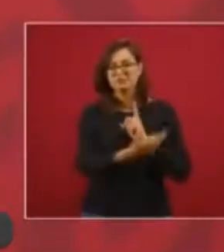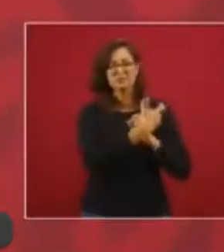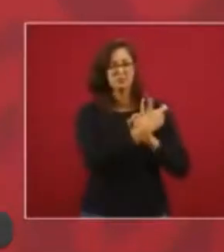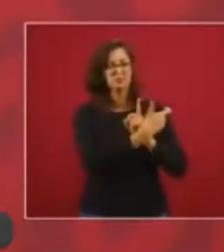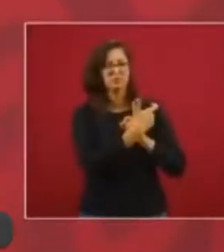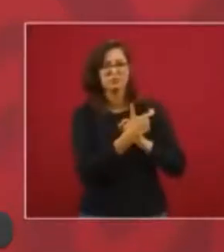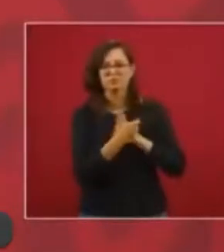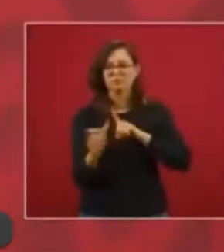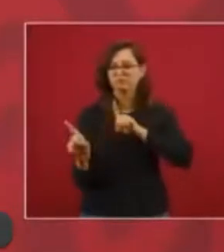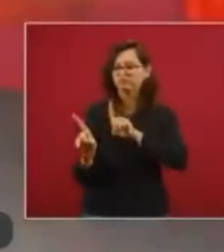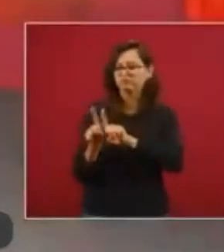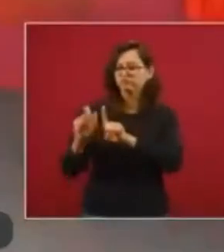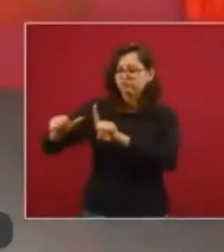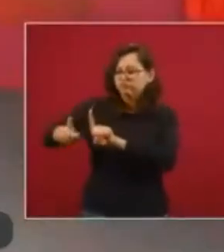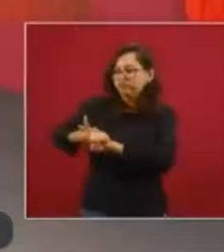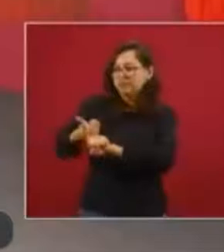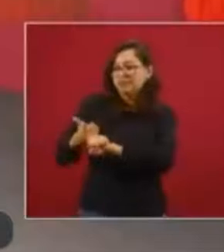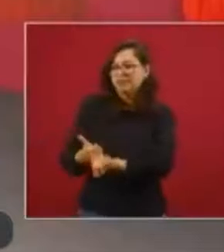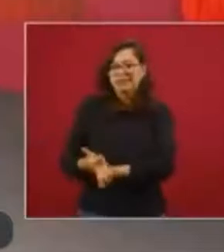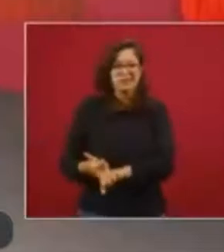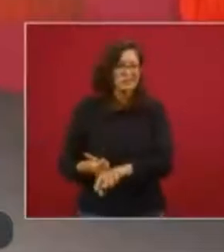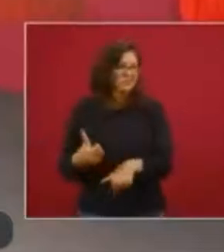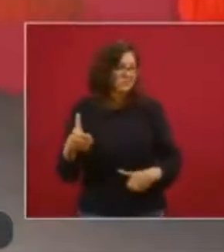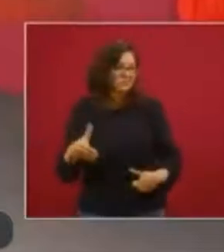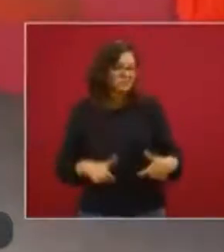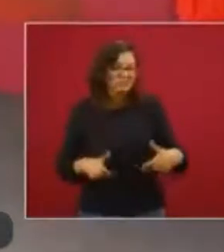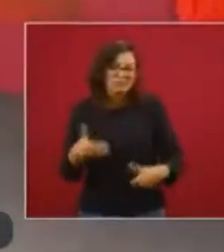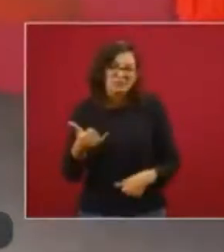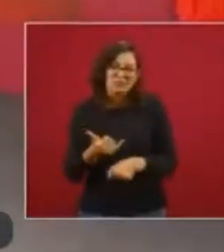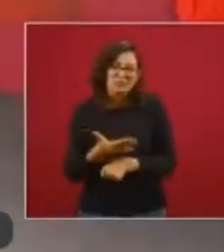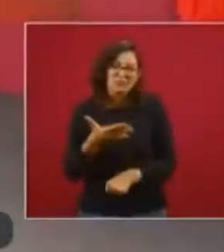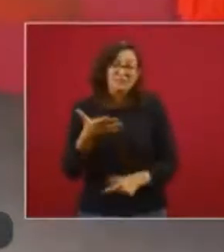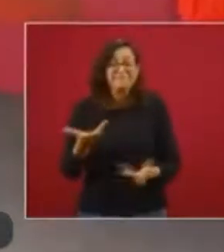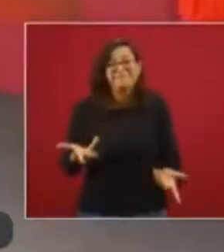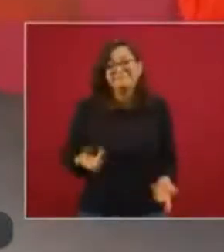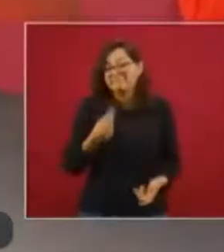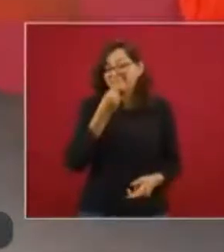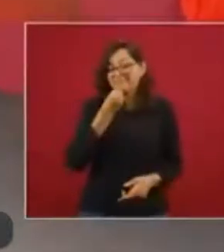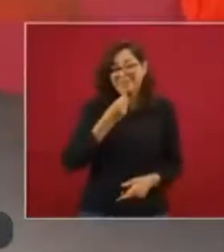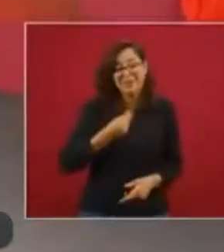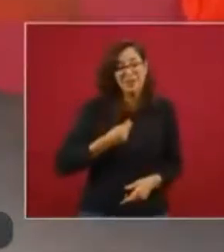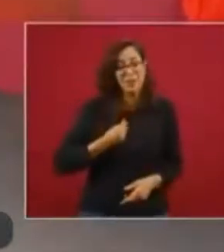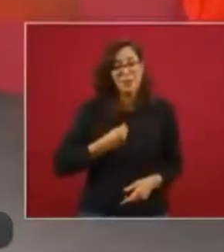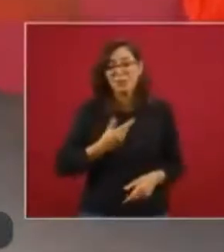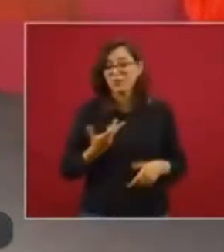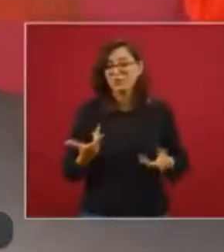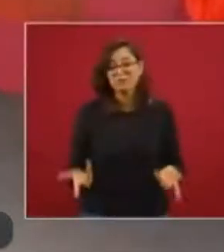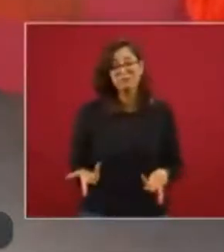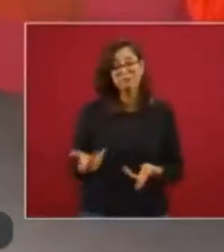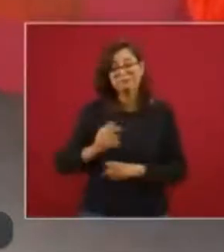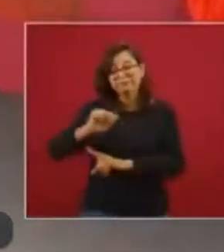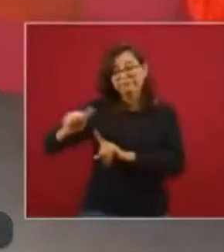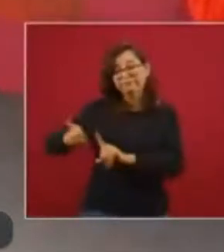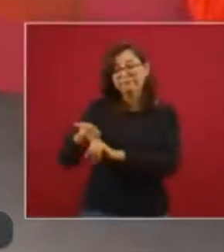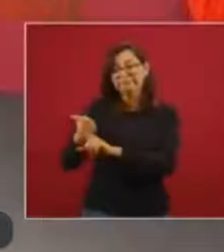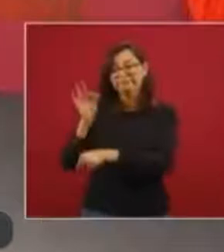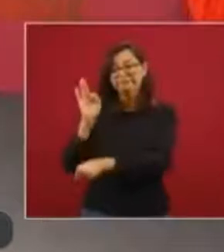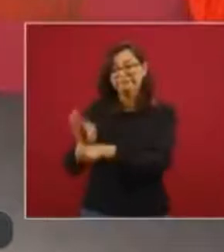pero consideramos que era necesario, se le dio protección.